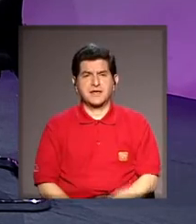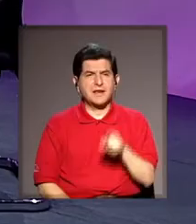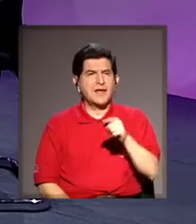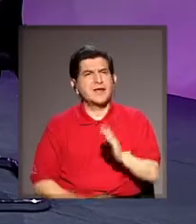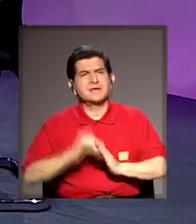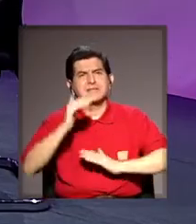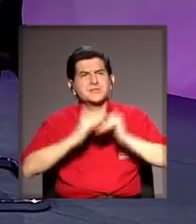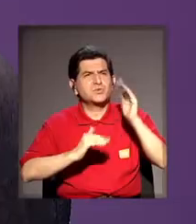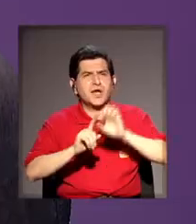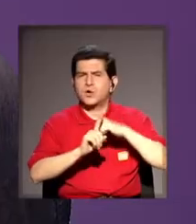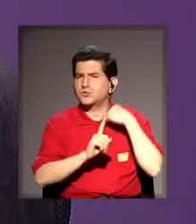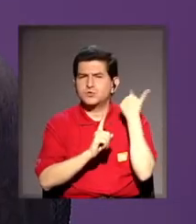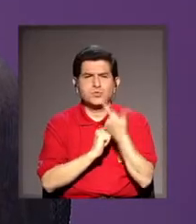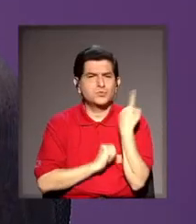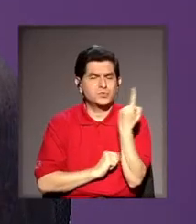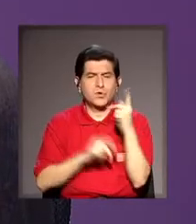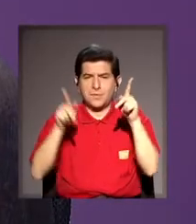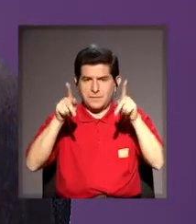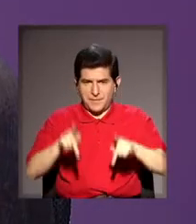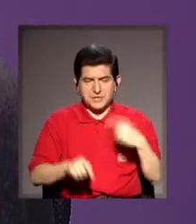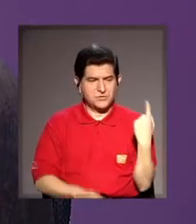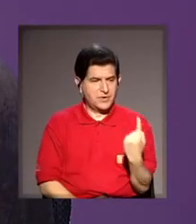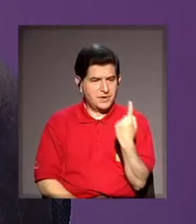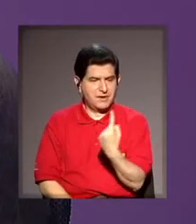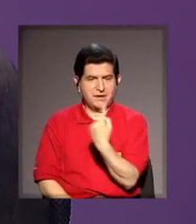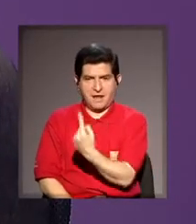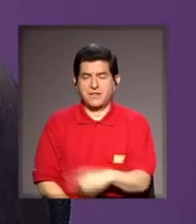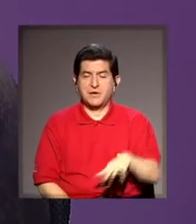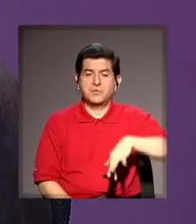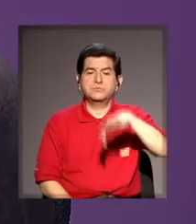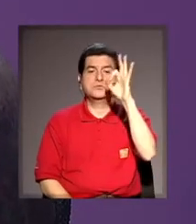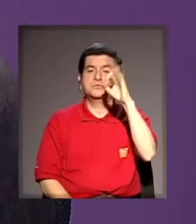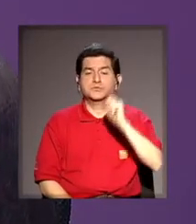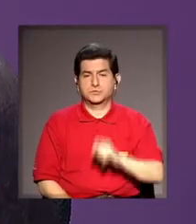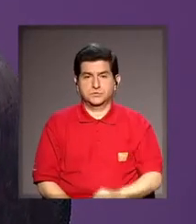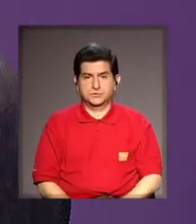constructo social nada más cada persona puede elegir